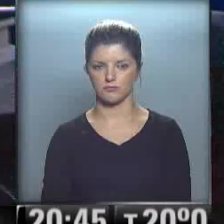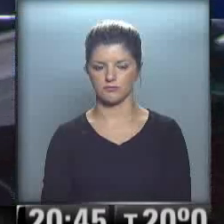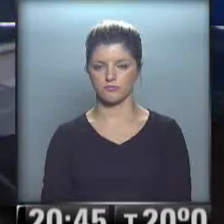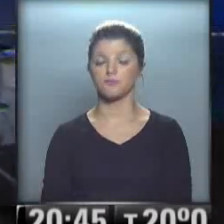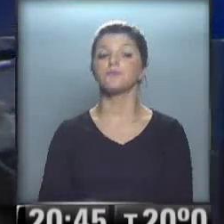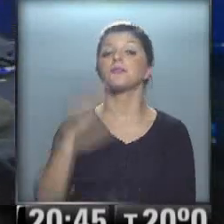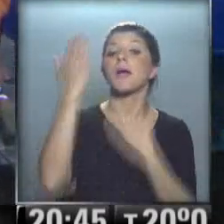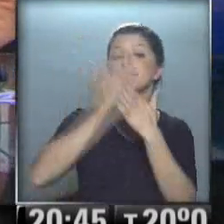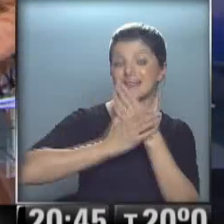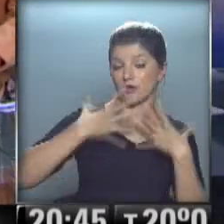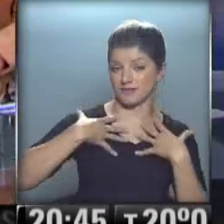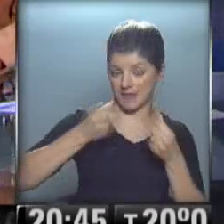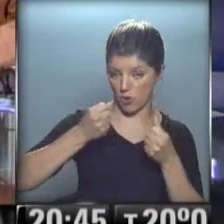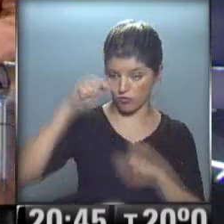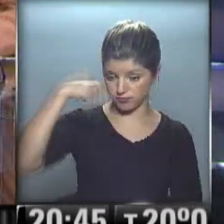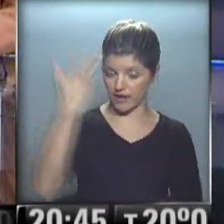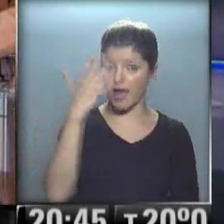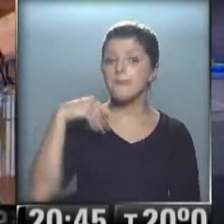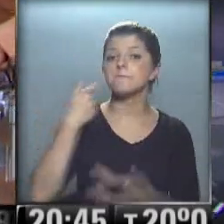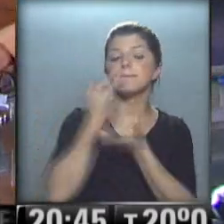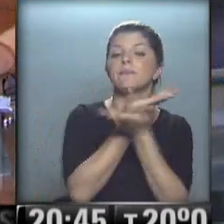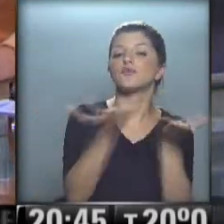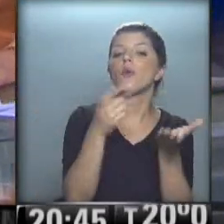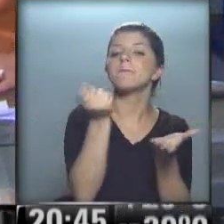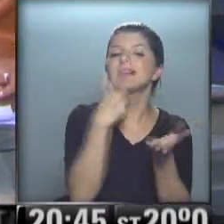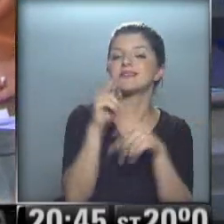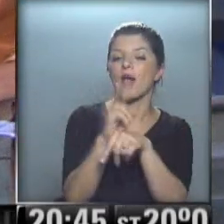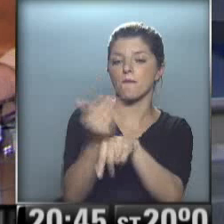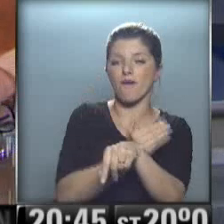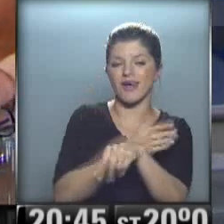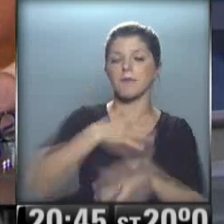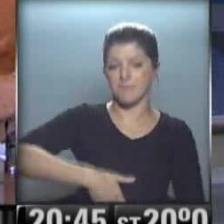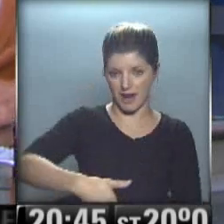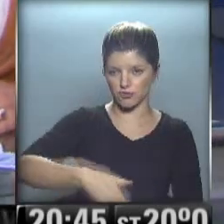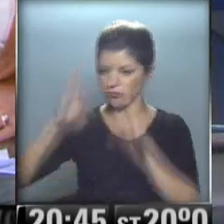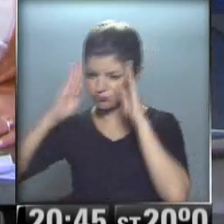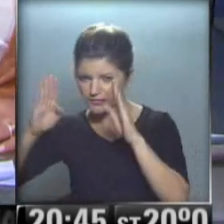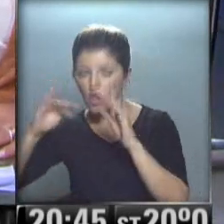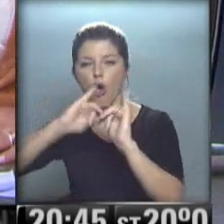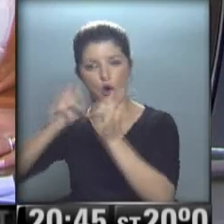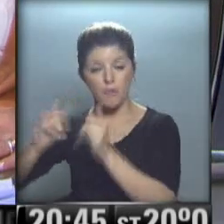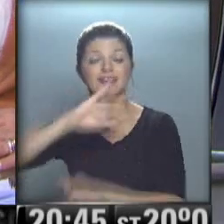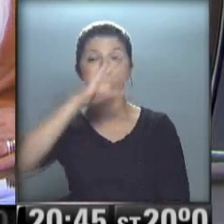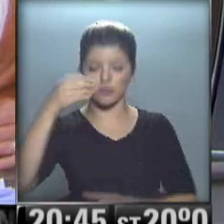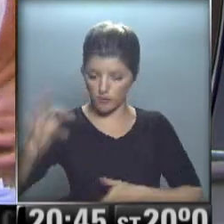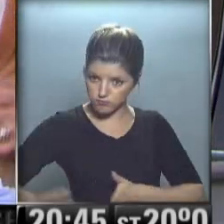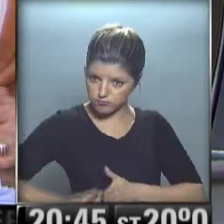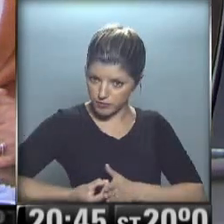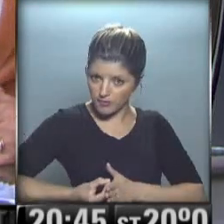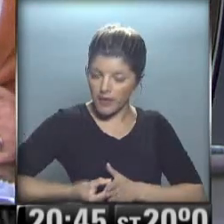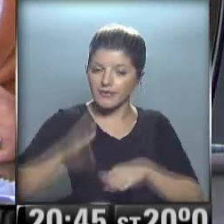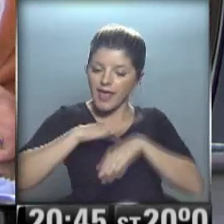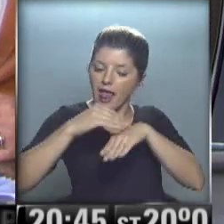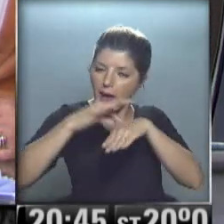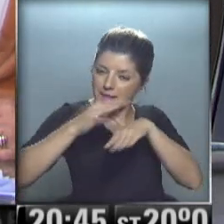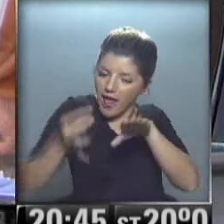El Ministerio de Salud de la Nación presentó un nuevo anticonceptivo destinado a adolescentes. Así es, se trata de un implante hormonal que se coloca debajo